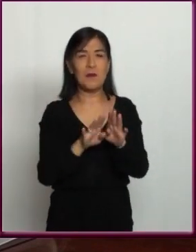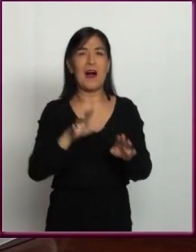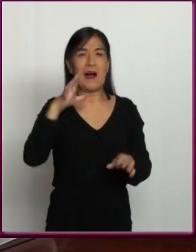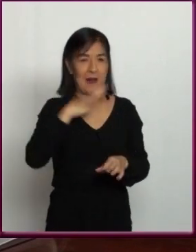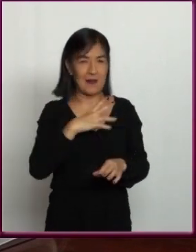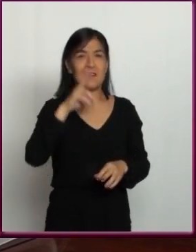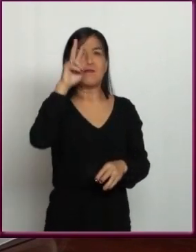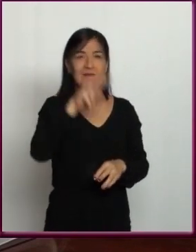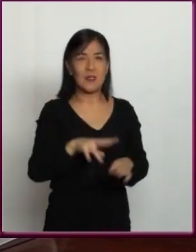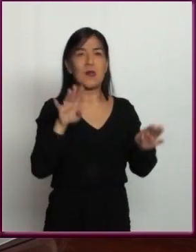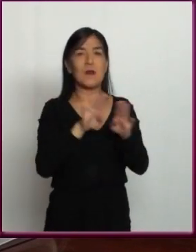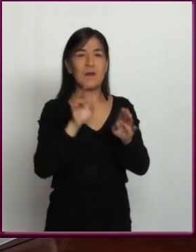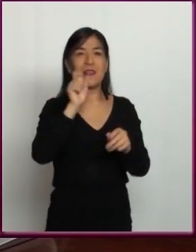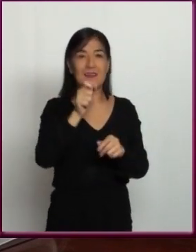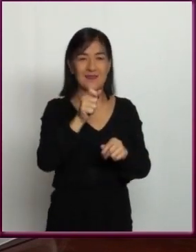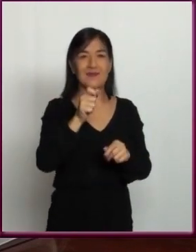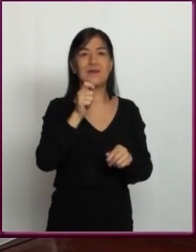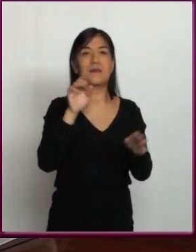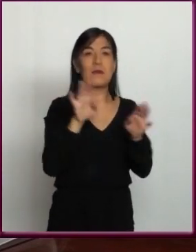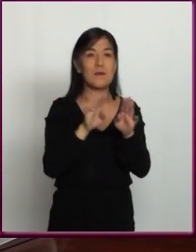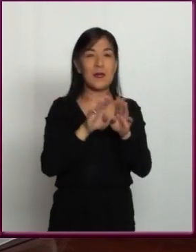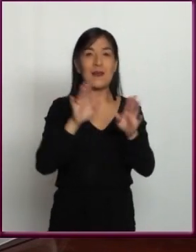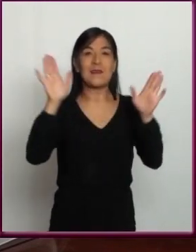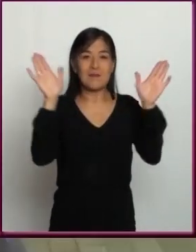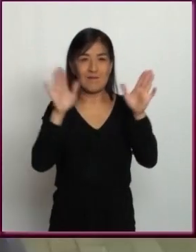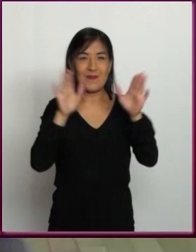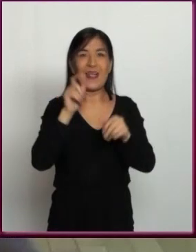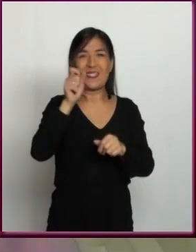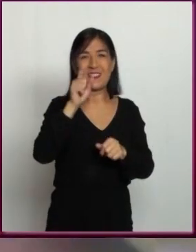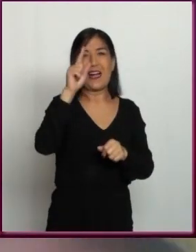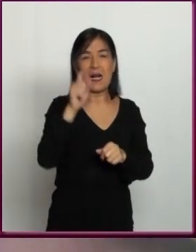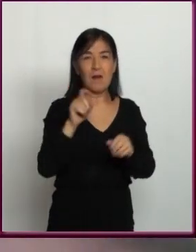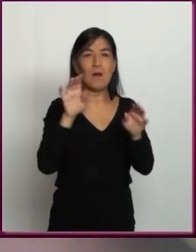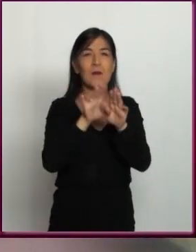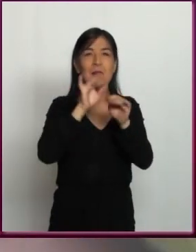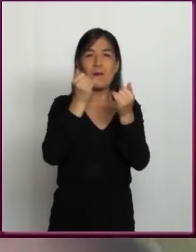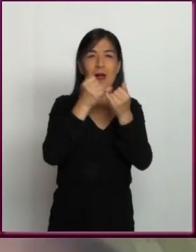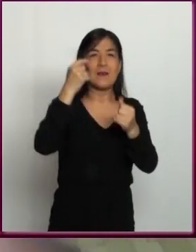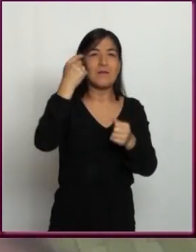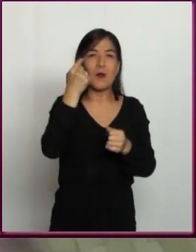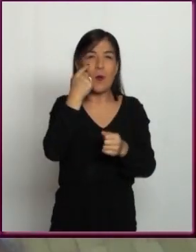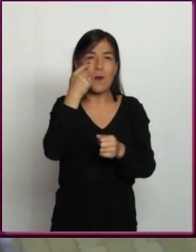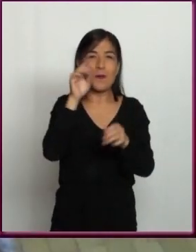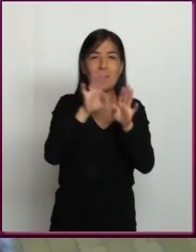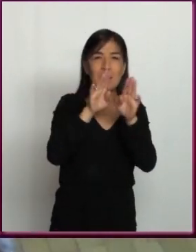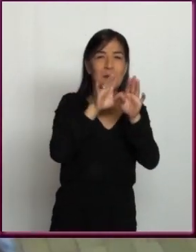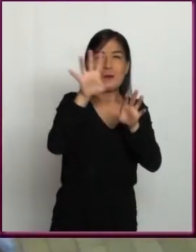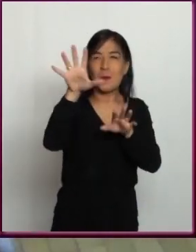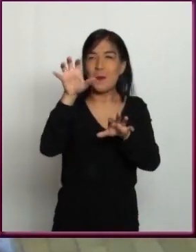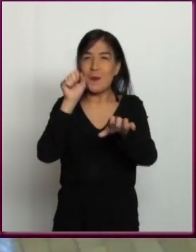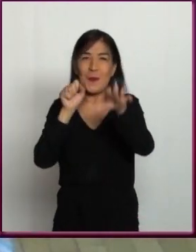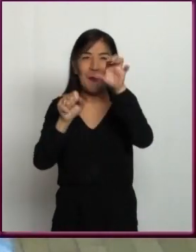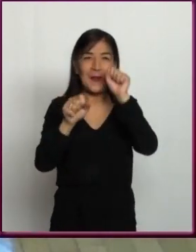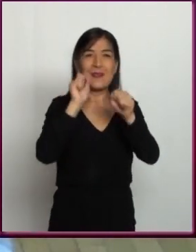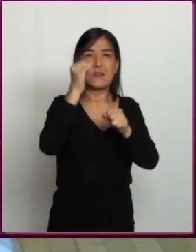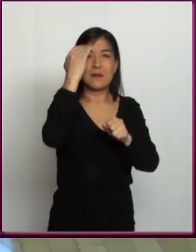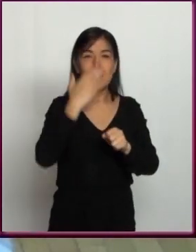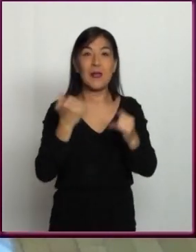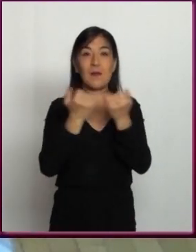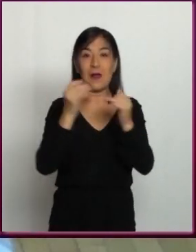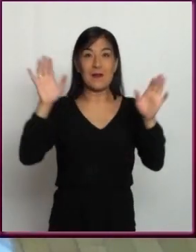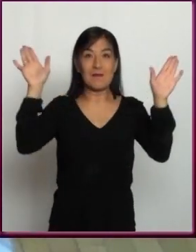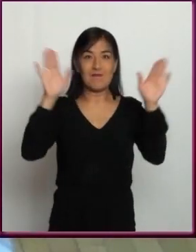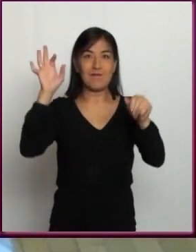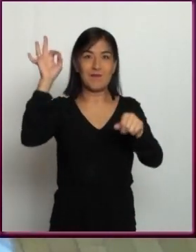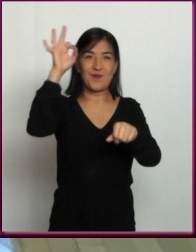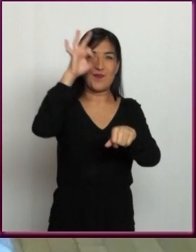cierto sentido. En efecto, la bolsa de agua funciona como una lente y todo lo que pasa atrás de la hoja de agua para la mosca va a parecer